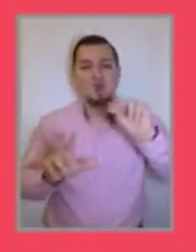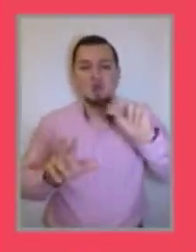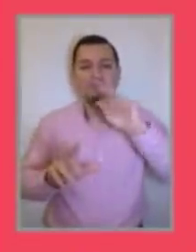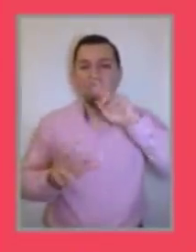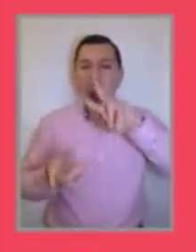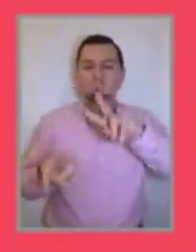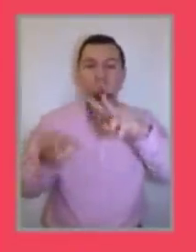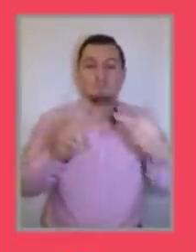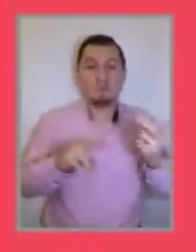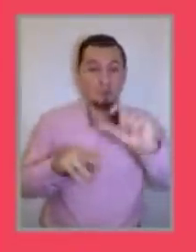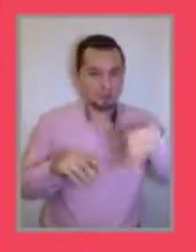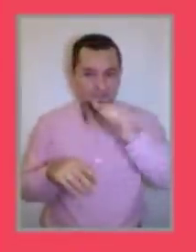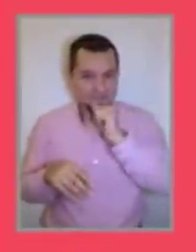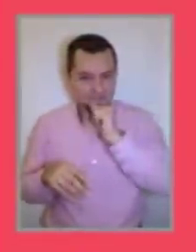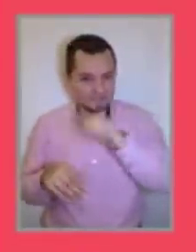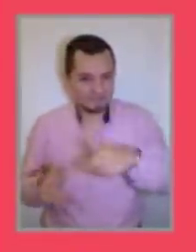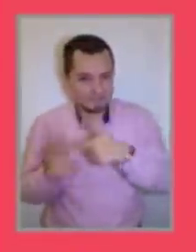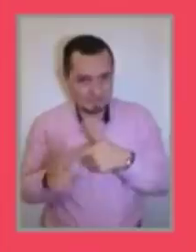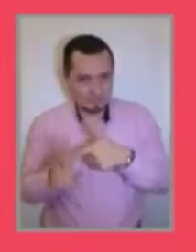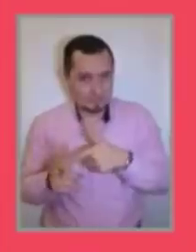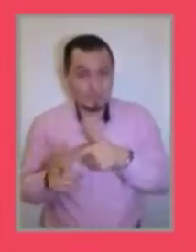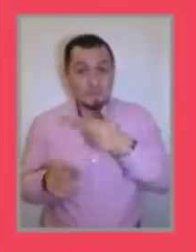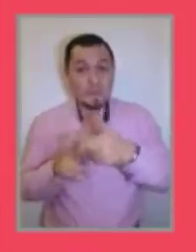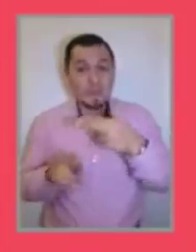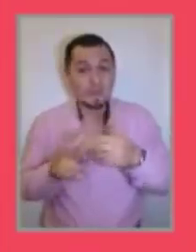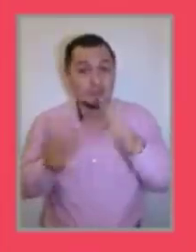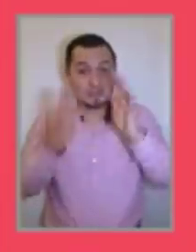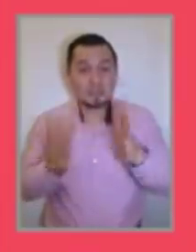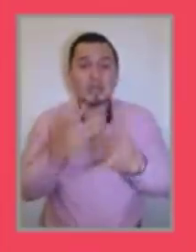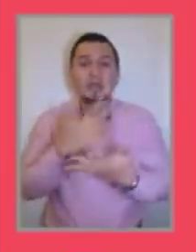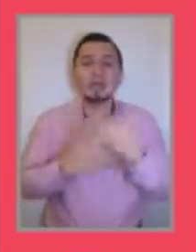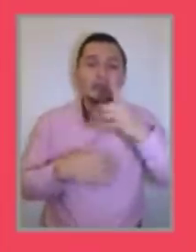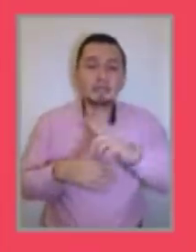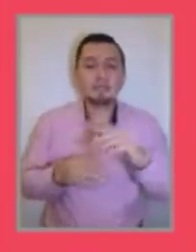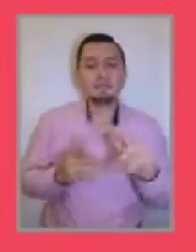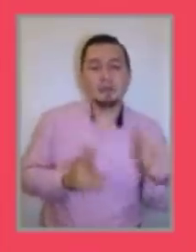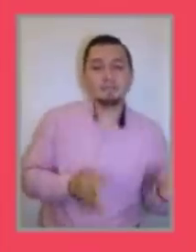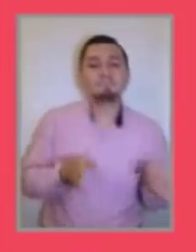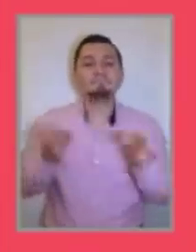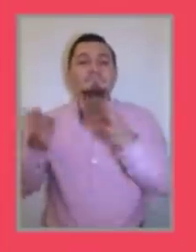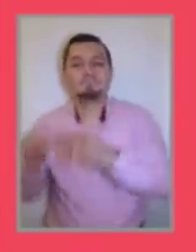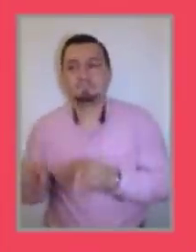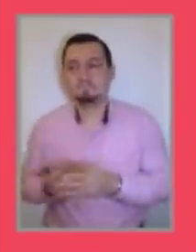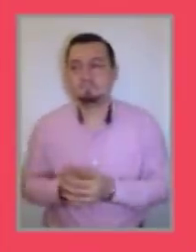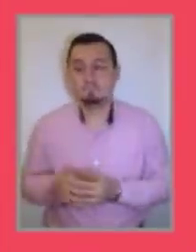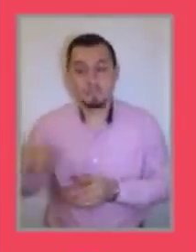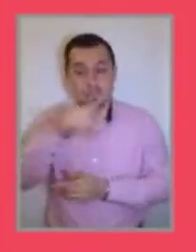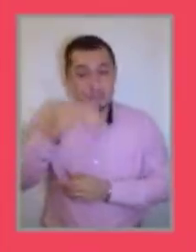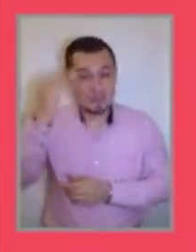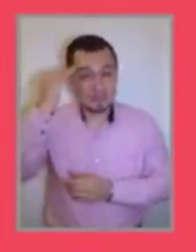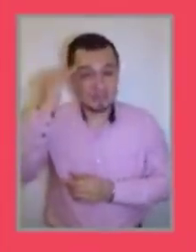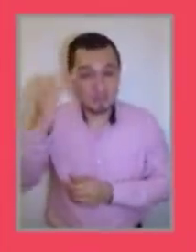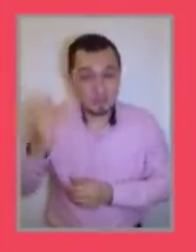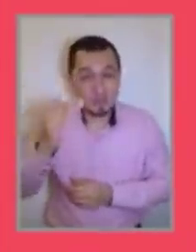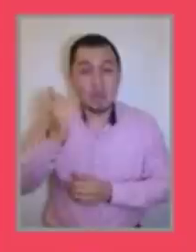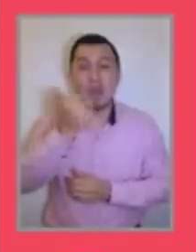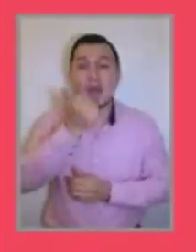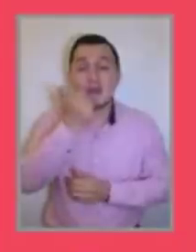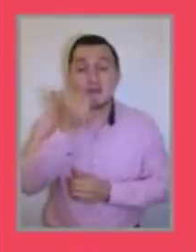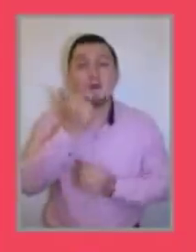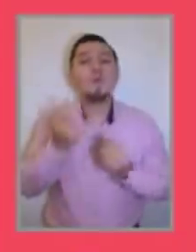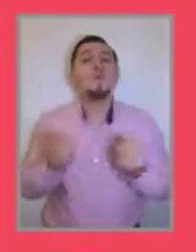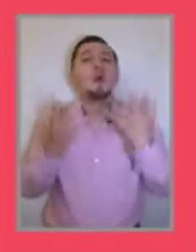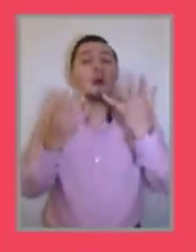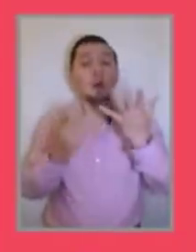solo se pueda dedicar a estos bloques de 15 días. tiempo que permanecen los alumnos es muy